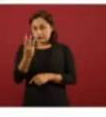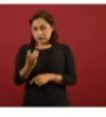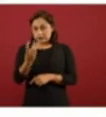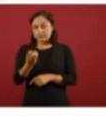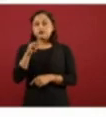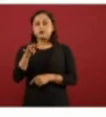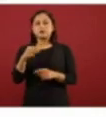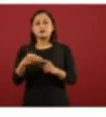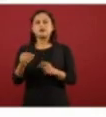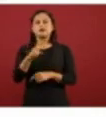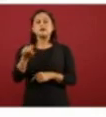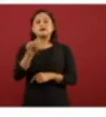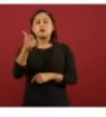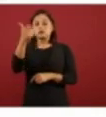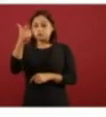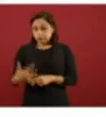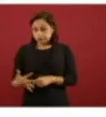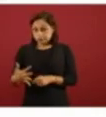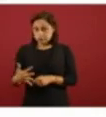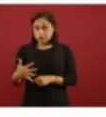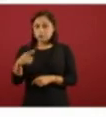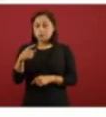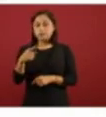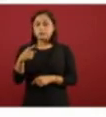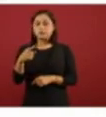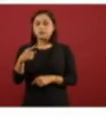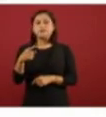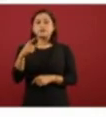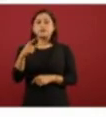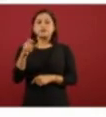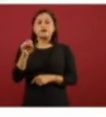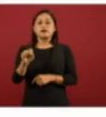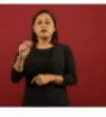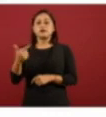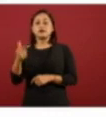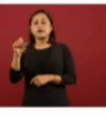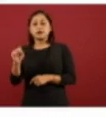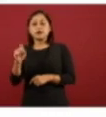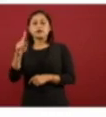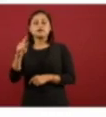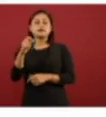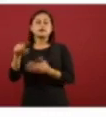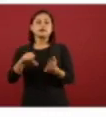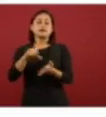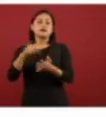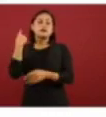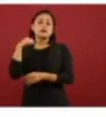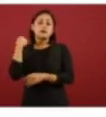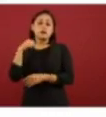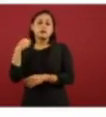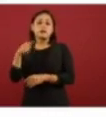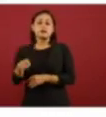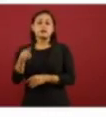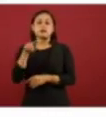3 pesos con 19 centavos, mientras que el más económico lo encontramos en ESGES, en Centro Tabasco, con un precio al público de